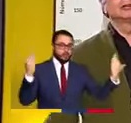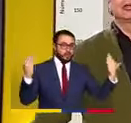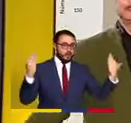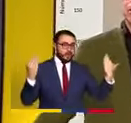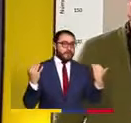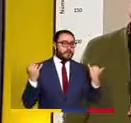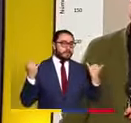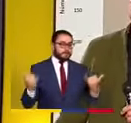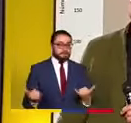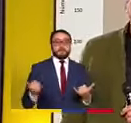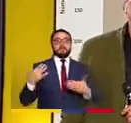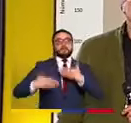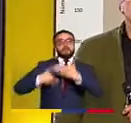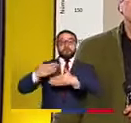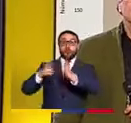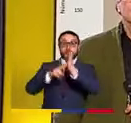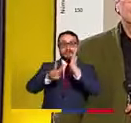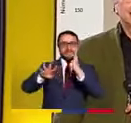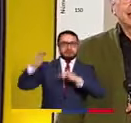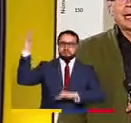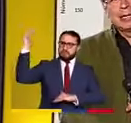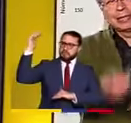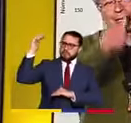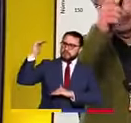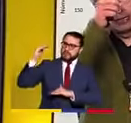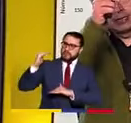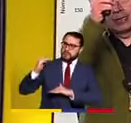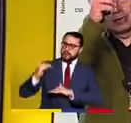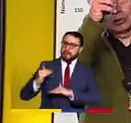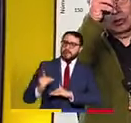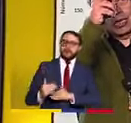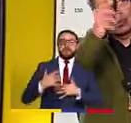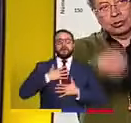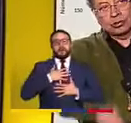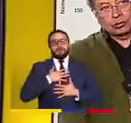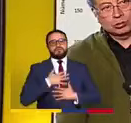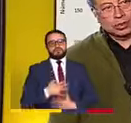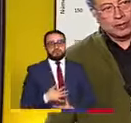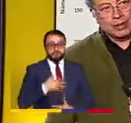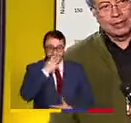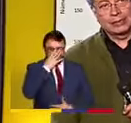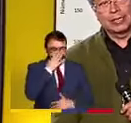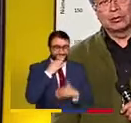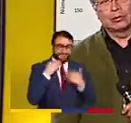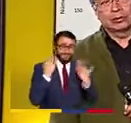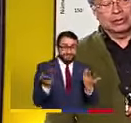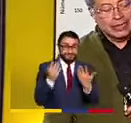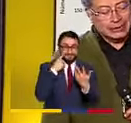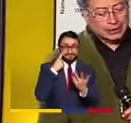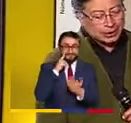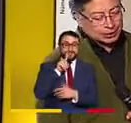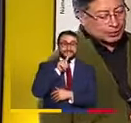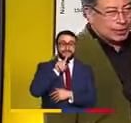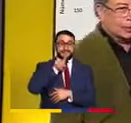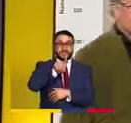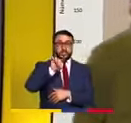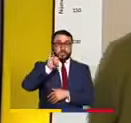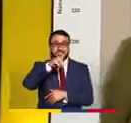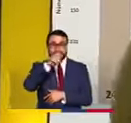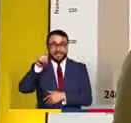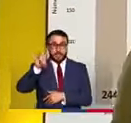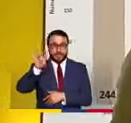y vamos aún mejor. O sea, ya la tasa, los casos que bajan a 115 en la